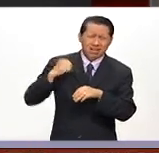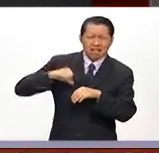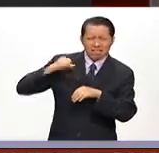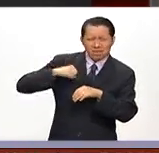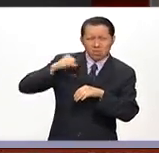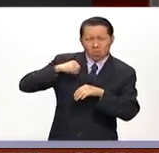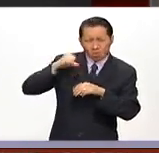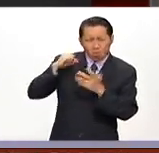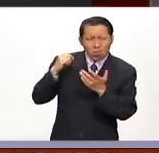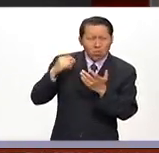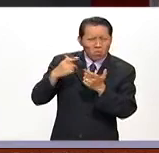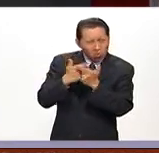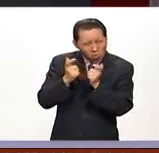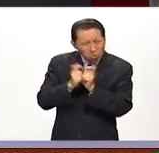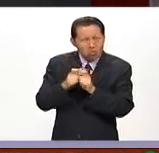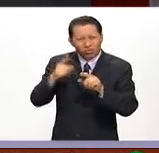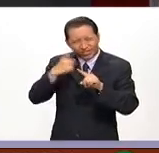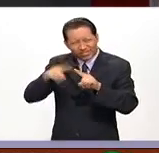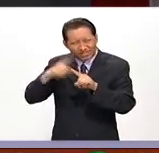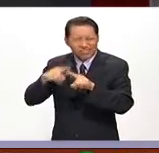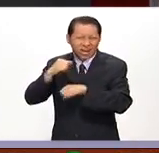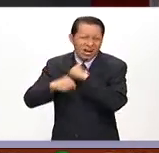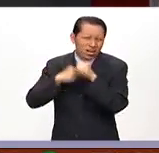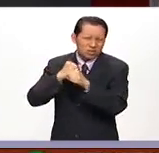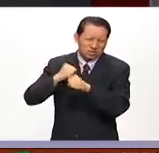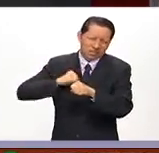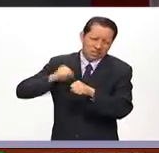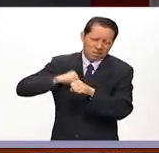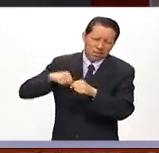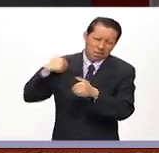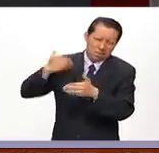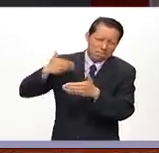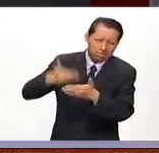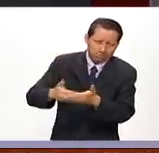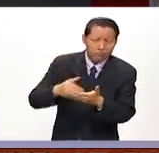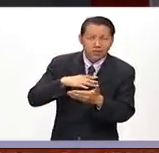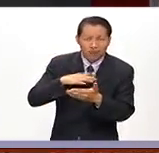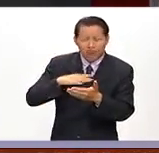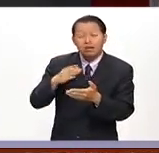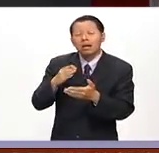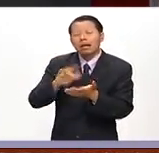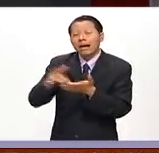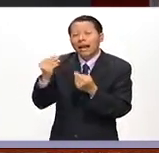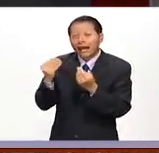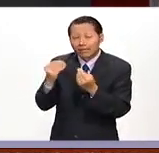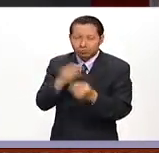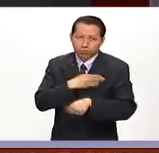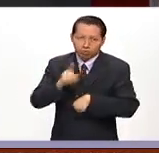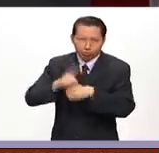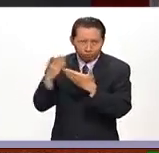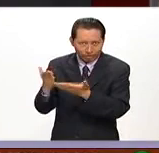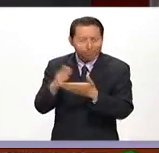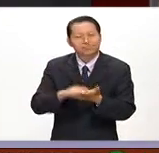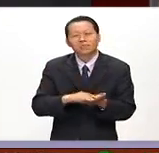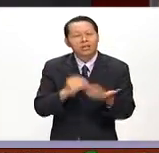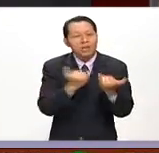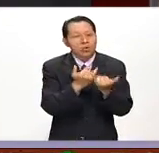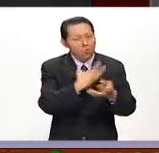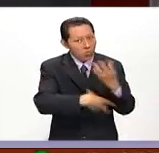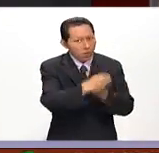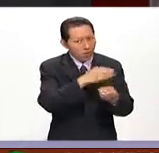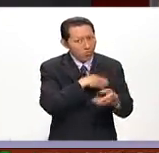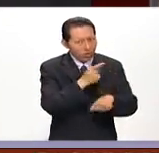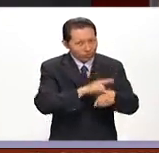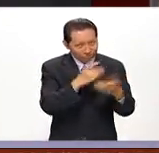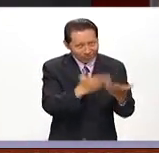largo de los años y de los siglos. Muchas gracias y muy buenos días. Al contrario, Pati, Omar, muchísimas gracias. Un saludo con mucho